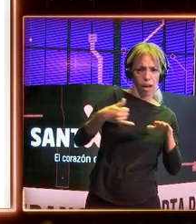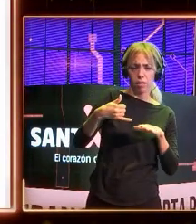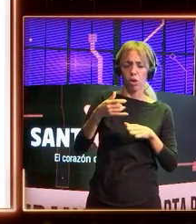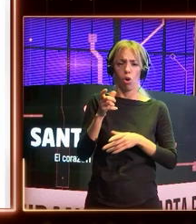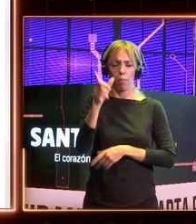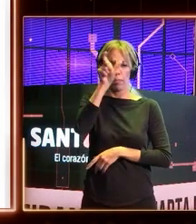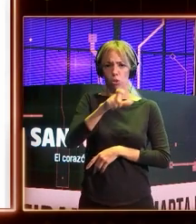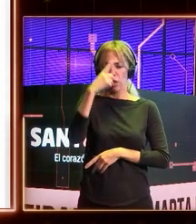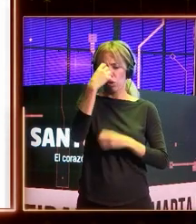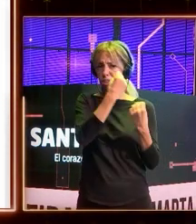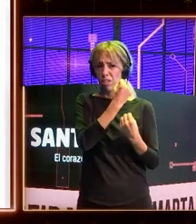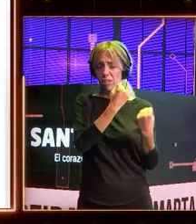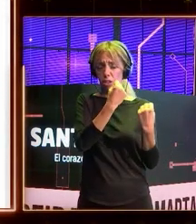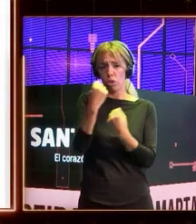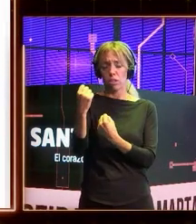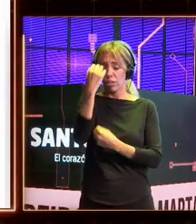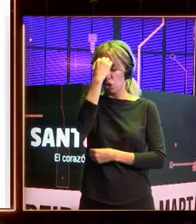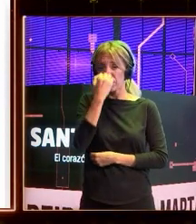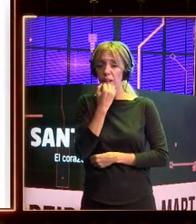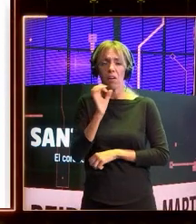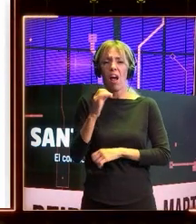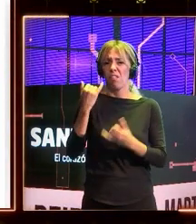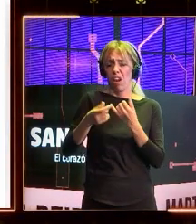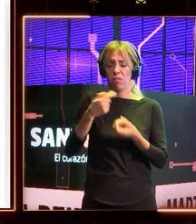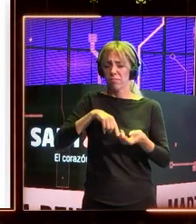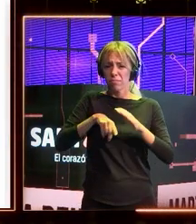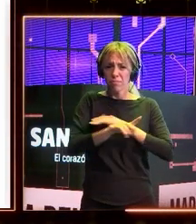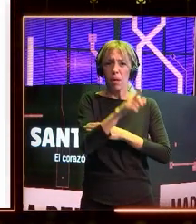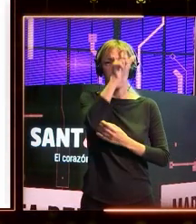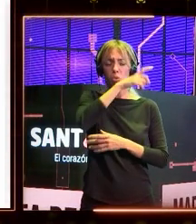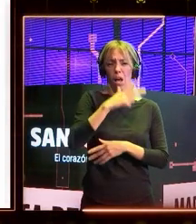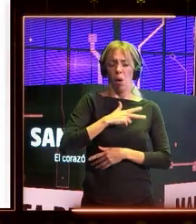abogados especializados en derechos humanos, activistas políticos,